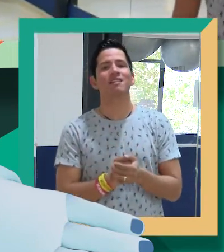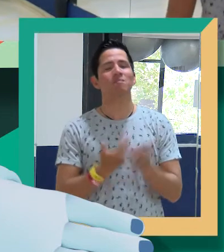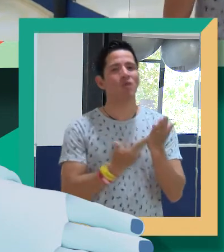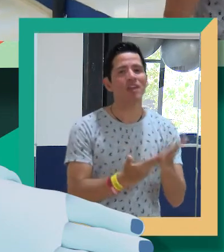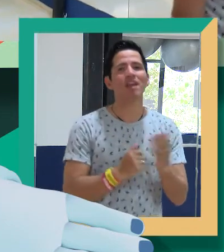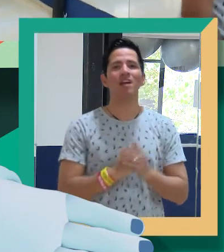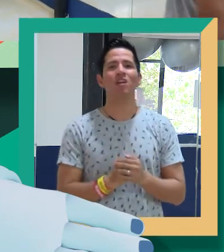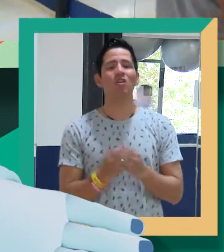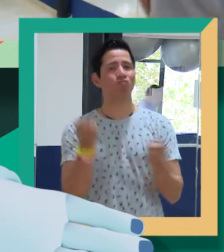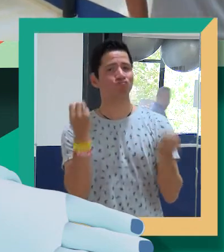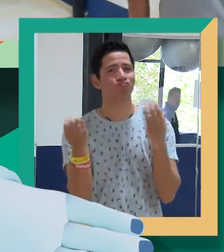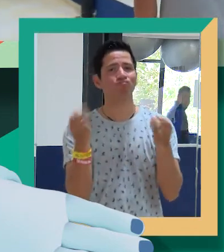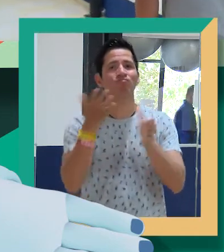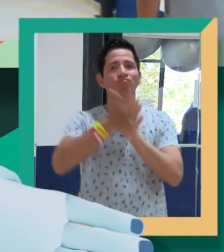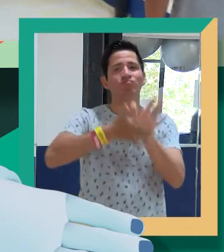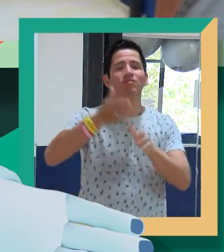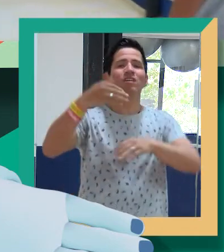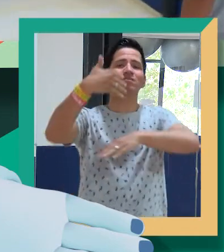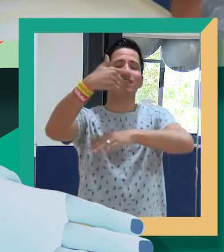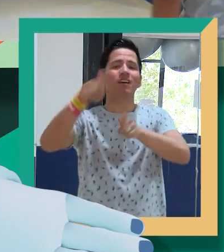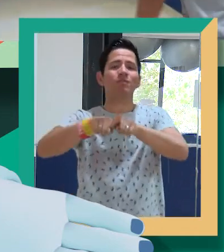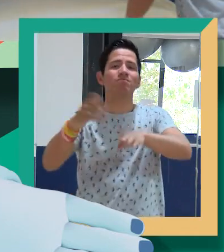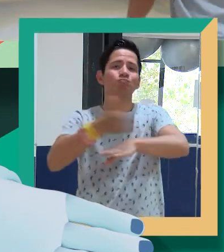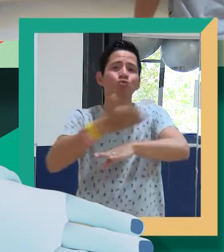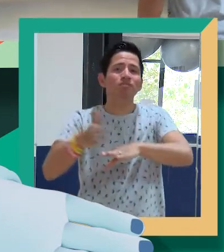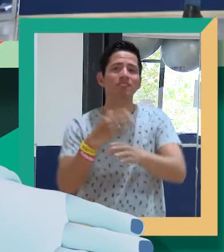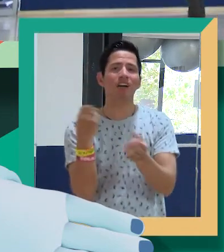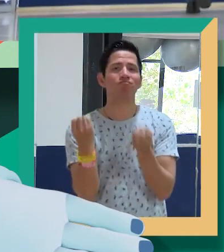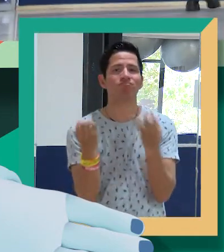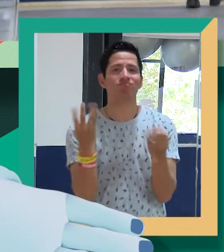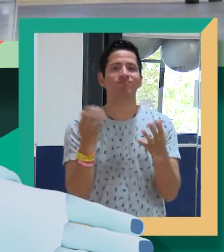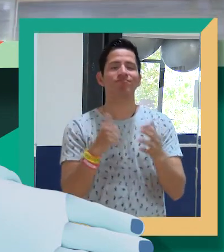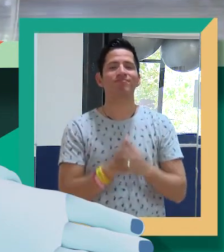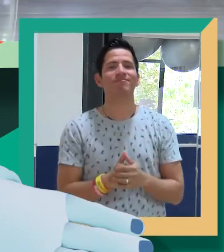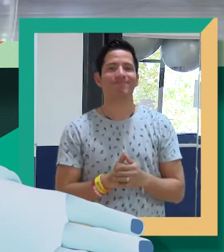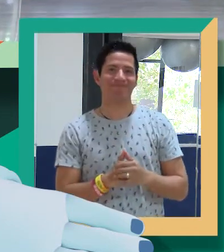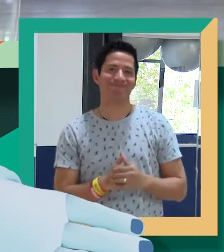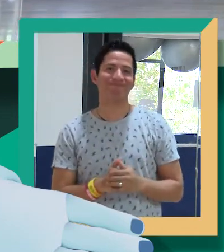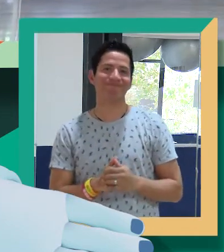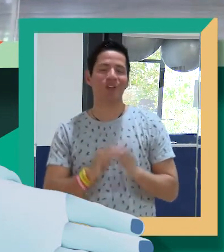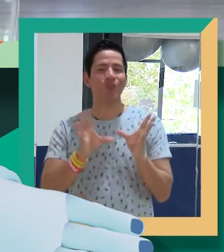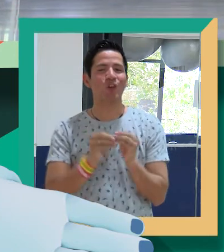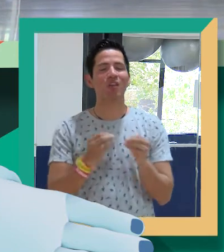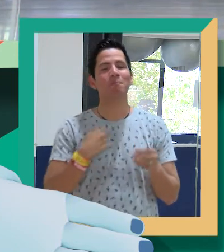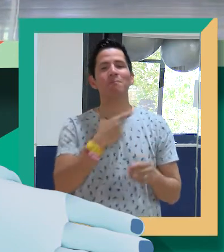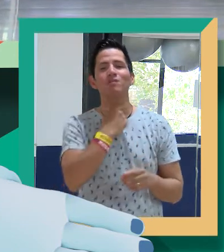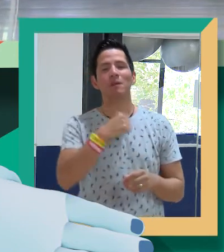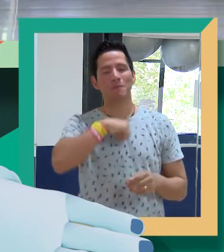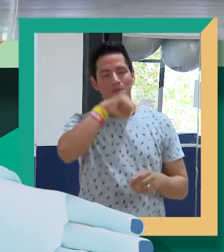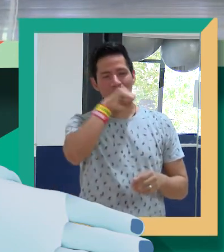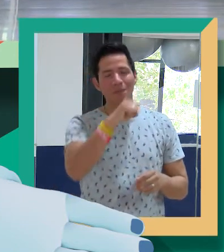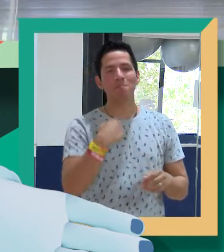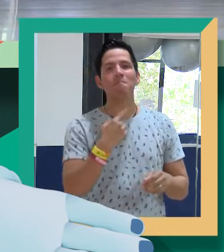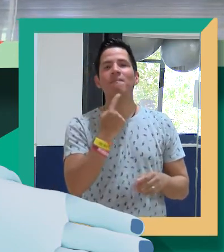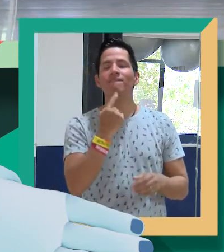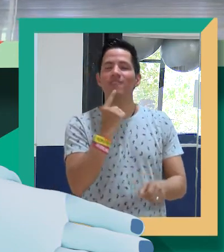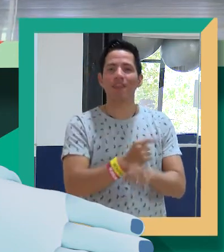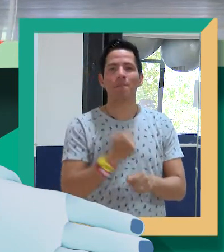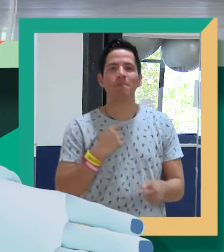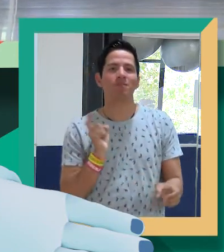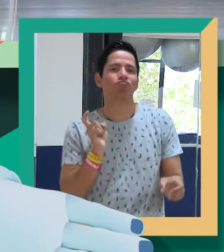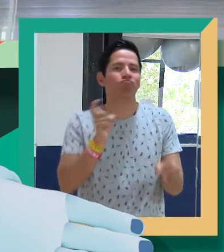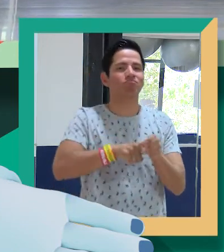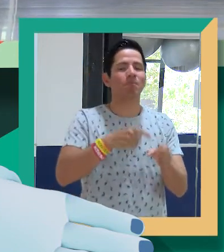Y dicen, hijo, tú tienes talento. Es eso lo que tengo en mi mente. Y si algún